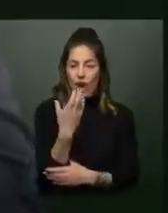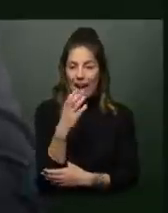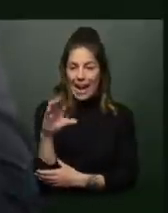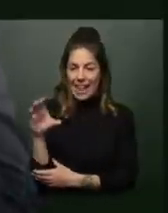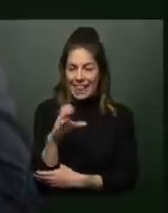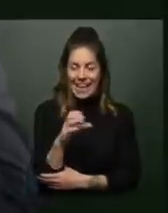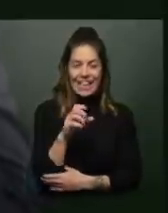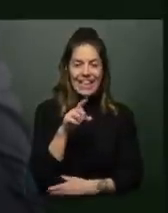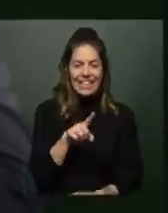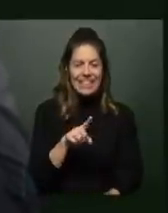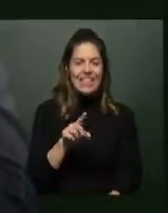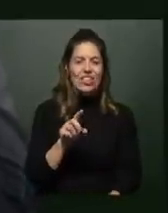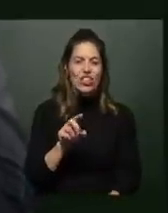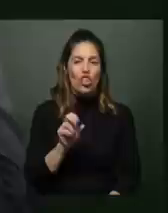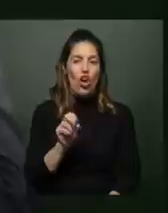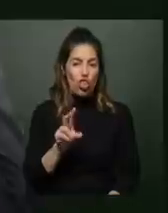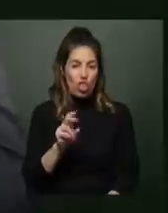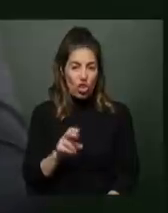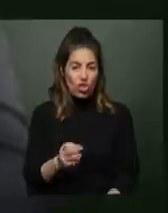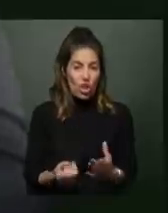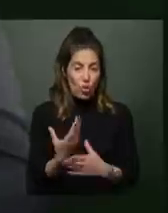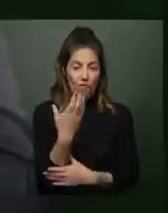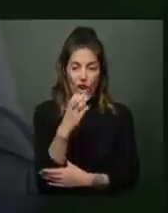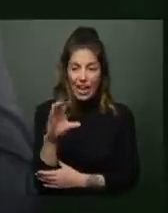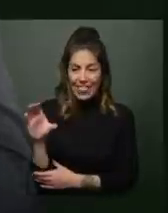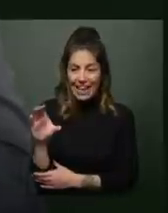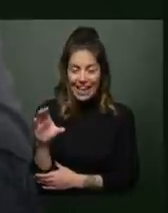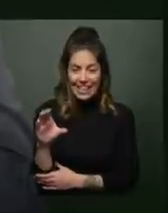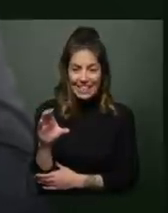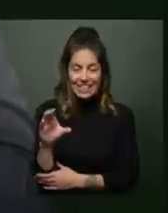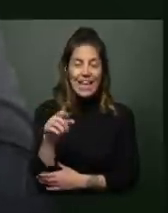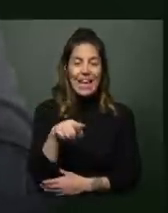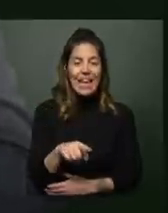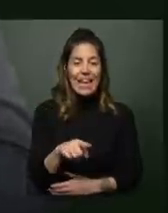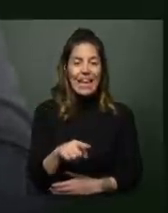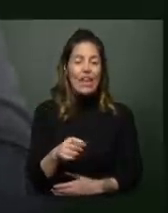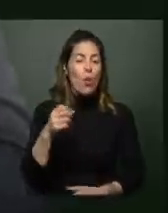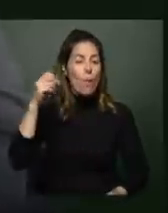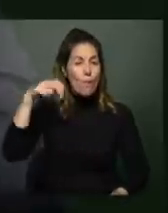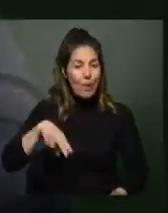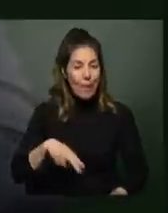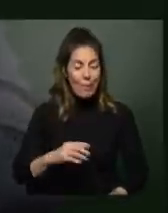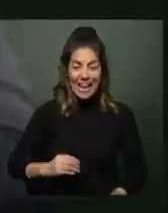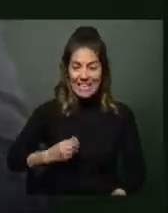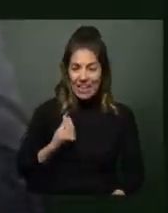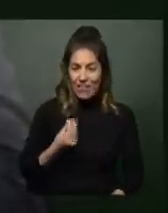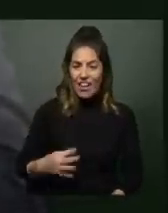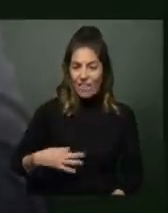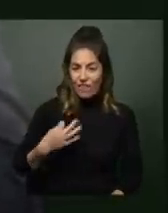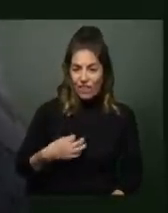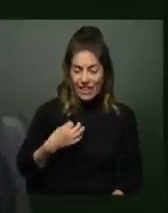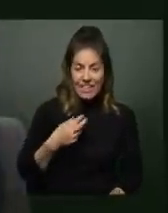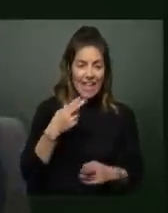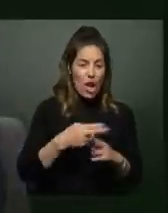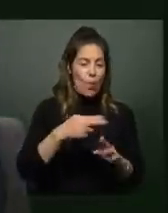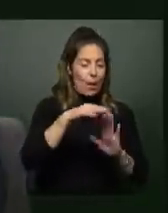112 nuevos radares en rutas nacionales en el marco de la iniciativa un plan para salvar vidas así se llama el programa